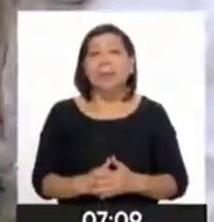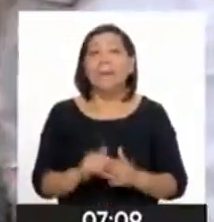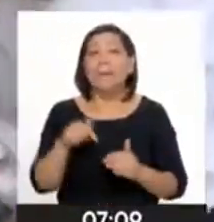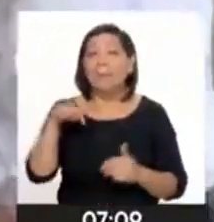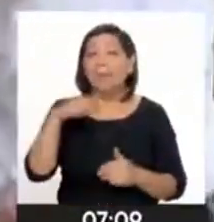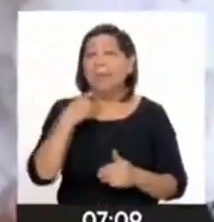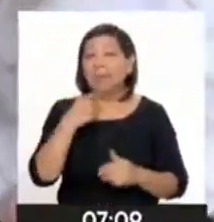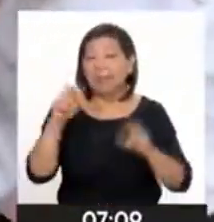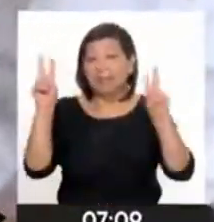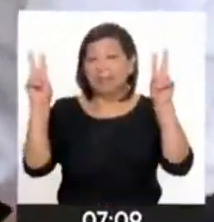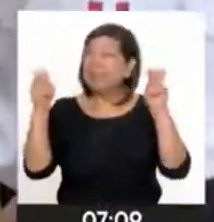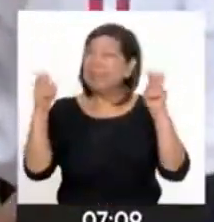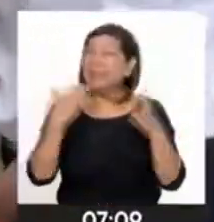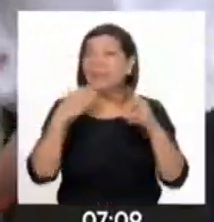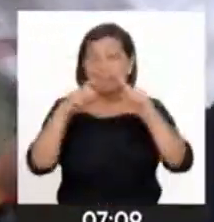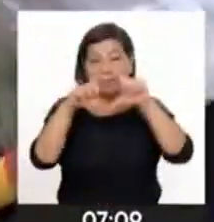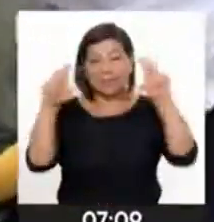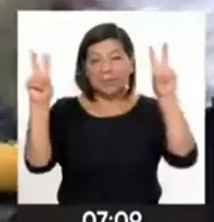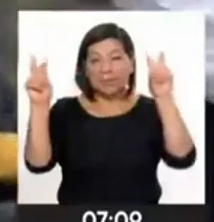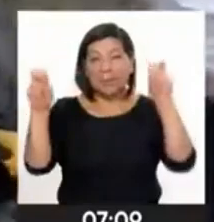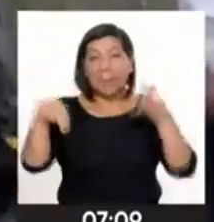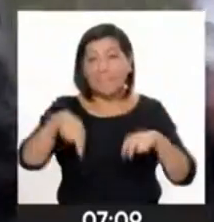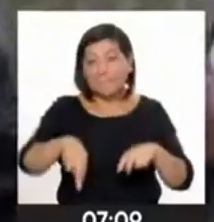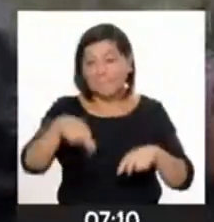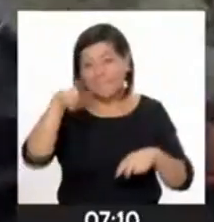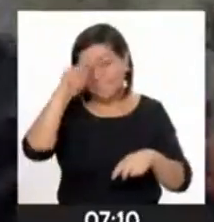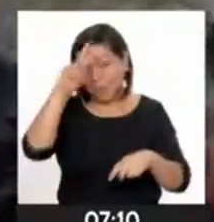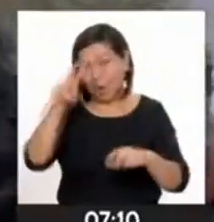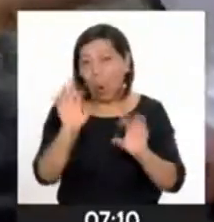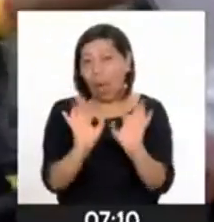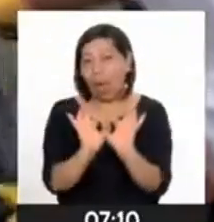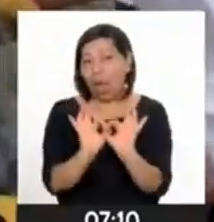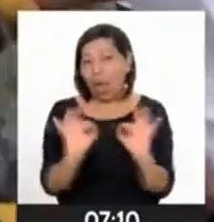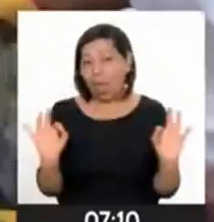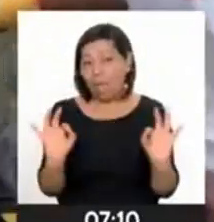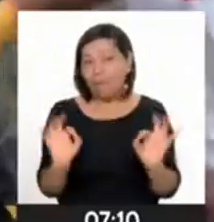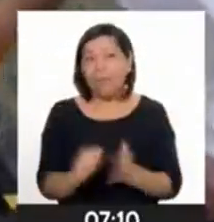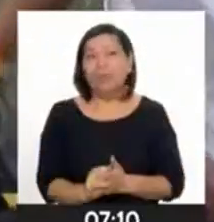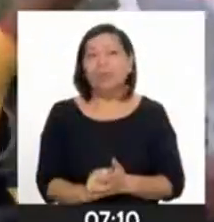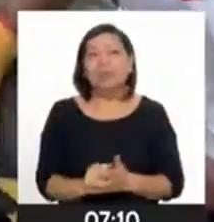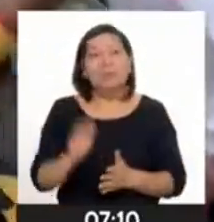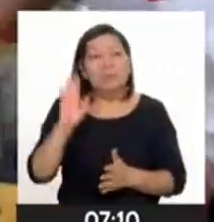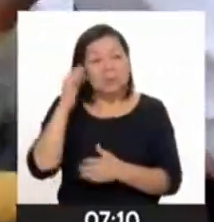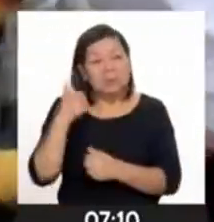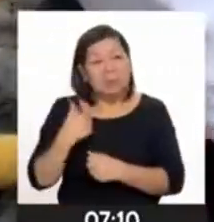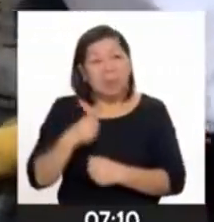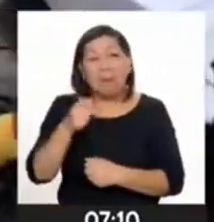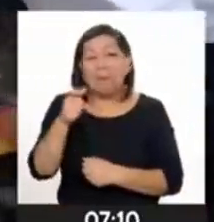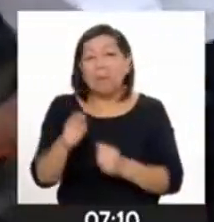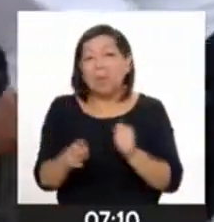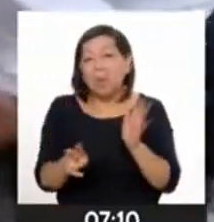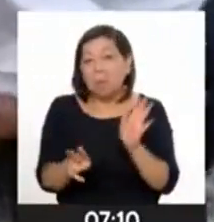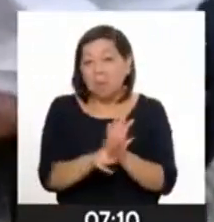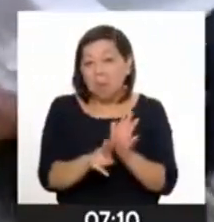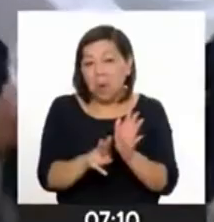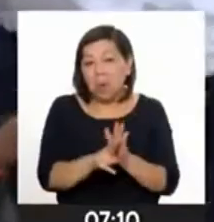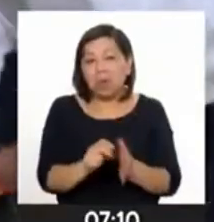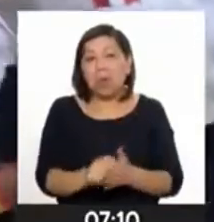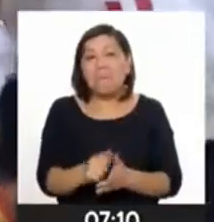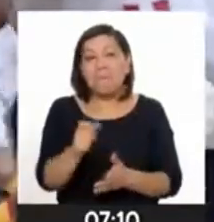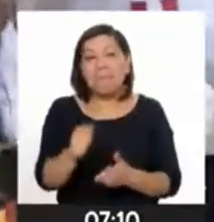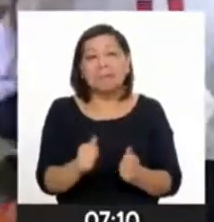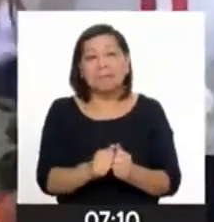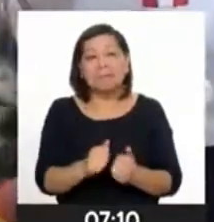Limpio, también está participando personal del ejército peruano, voluntarios,